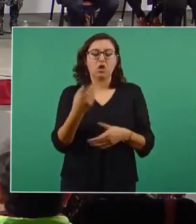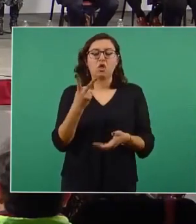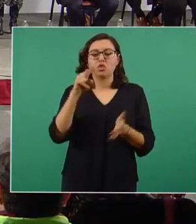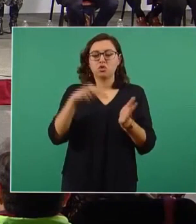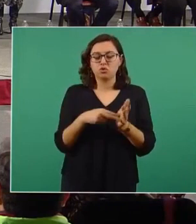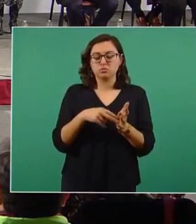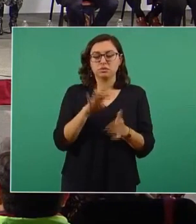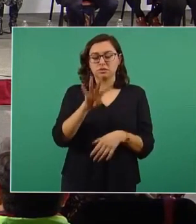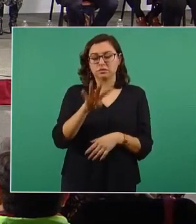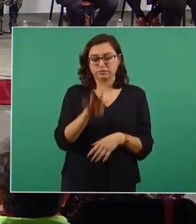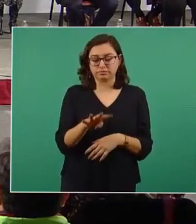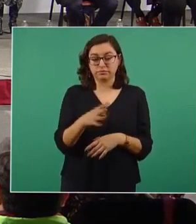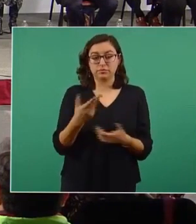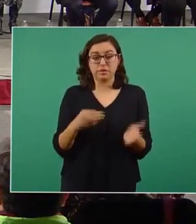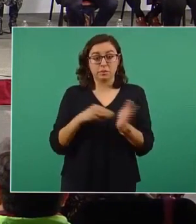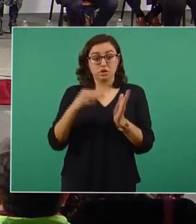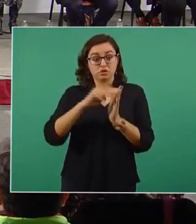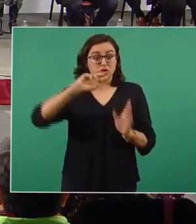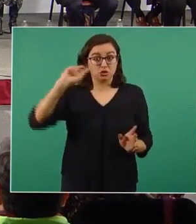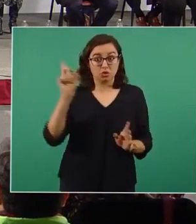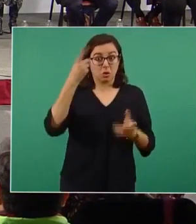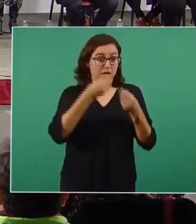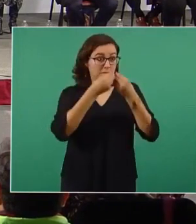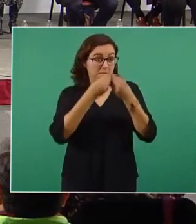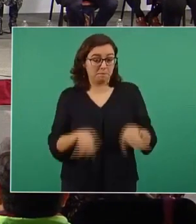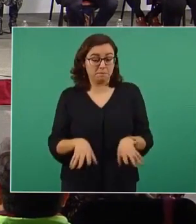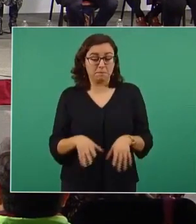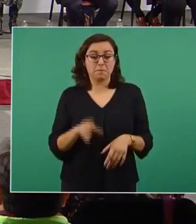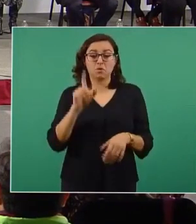1.438 millones de dólares y en el 20 por